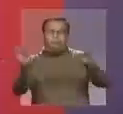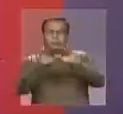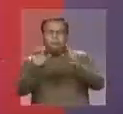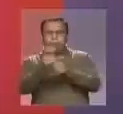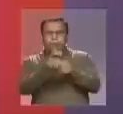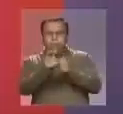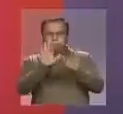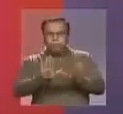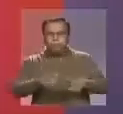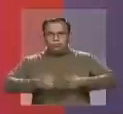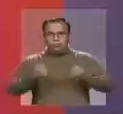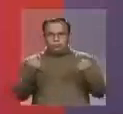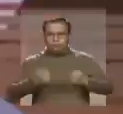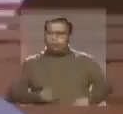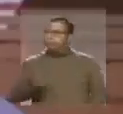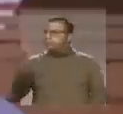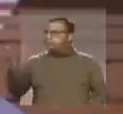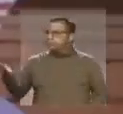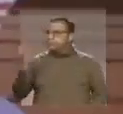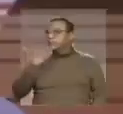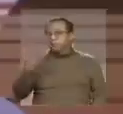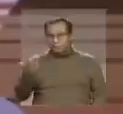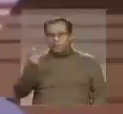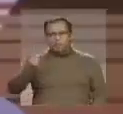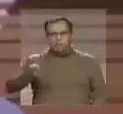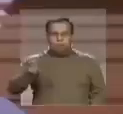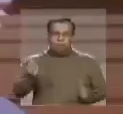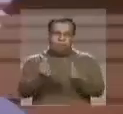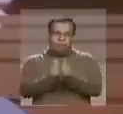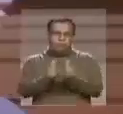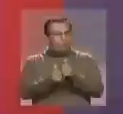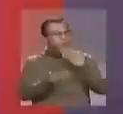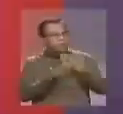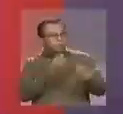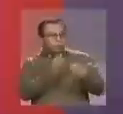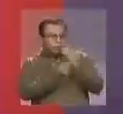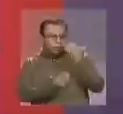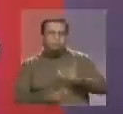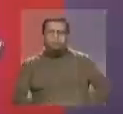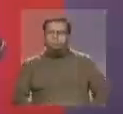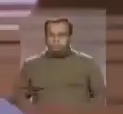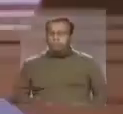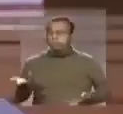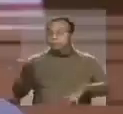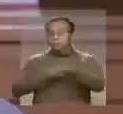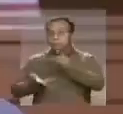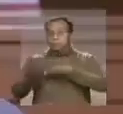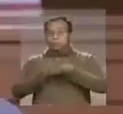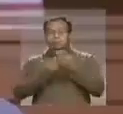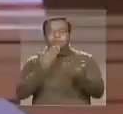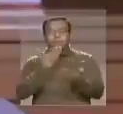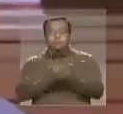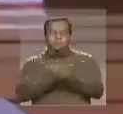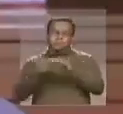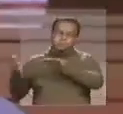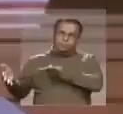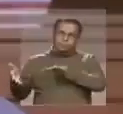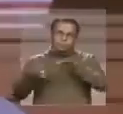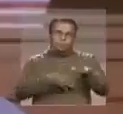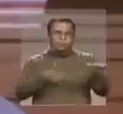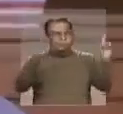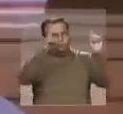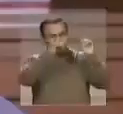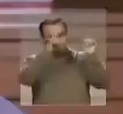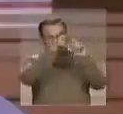en ciudades como lo es Bogotá. Evelyn Espilla Caicedo, abogada, gracias por haber estado con nosotros. Muchas gracias por la invitación. Y por compartir con nosotros sus conocimientos y